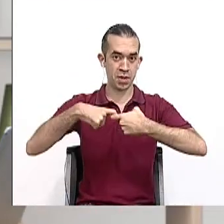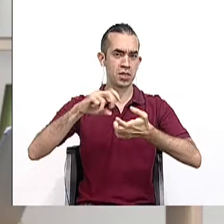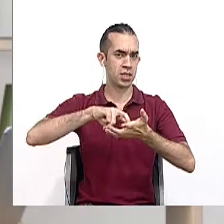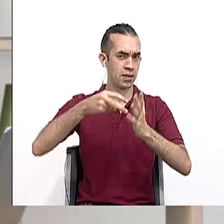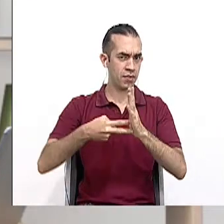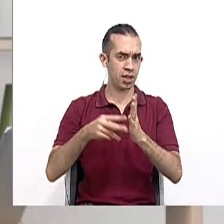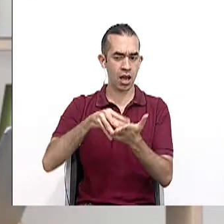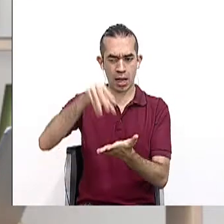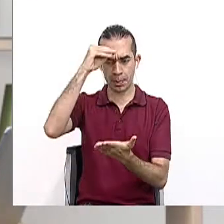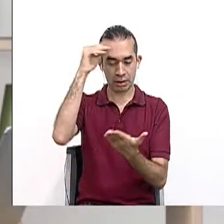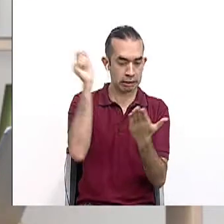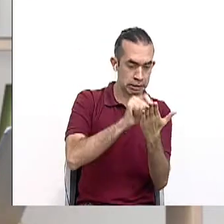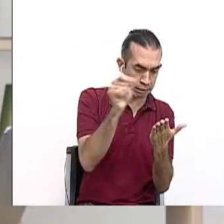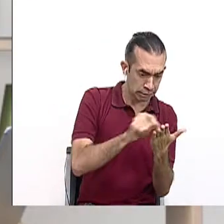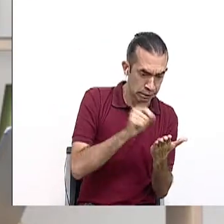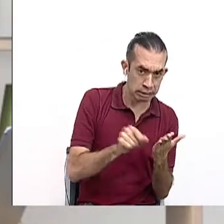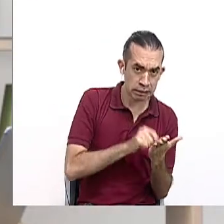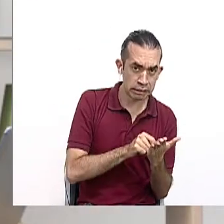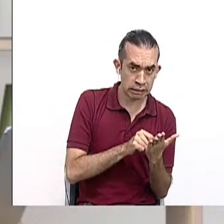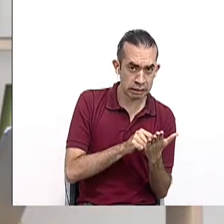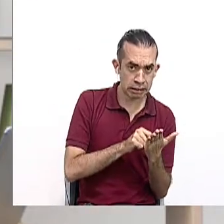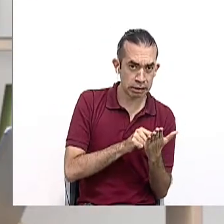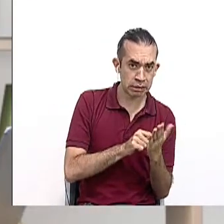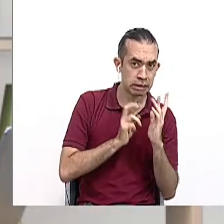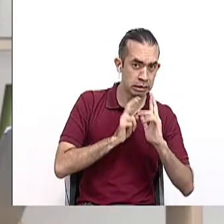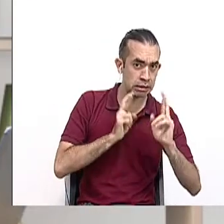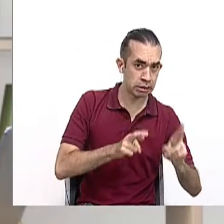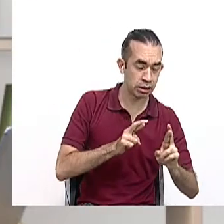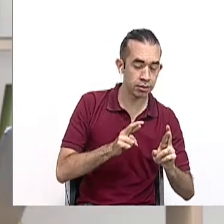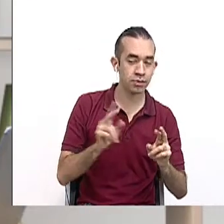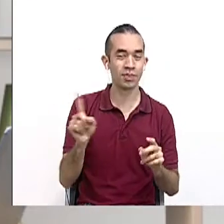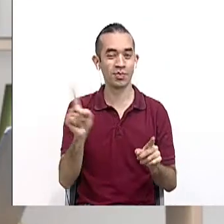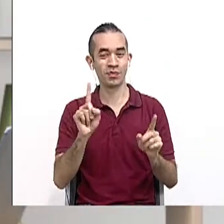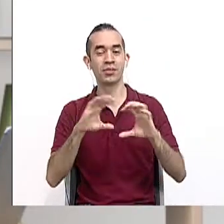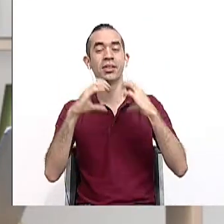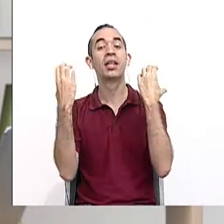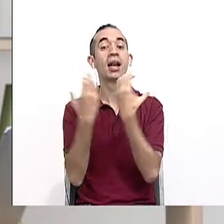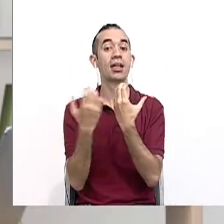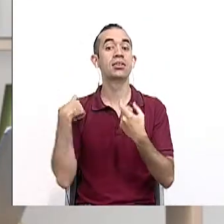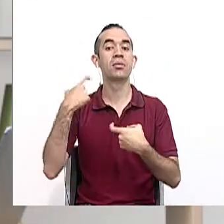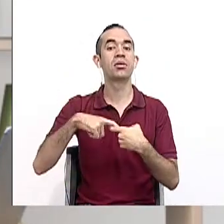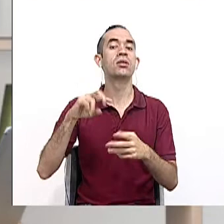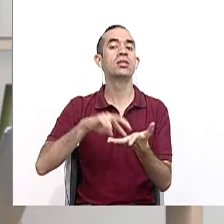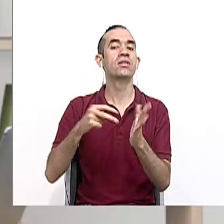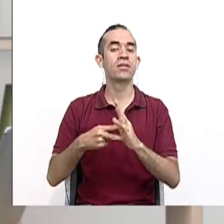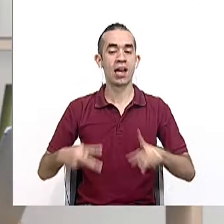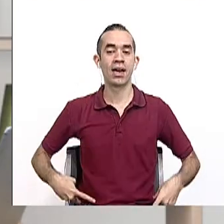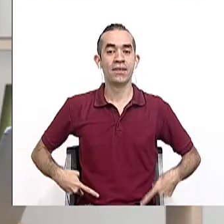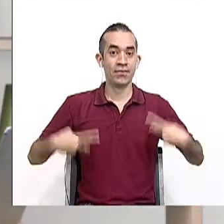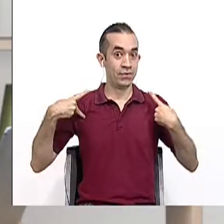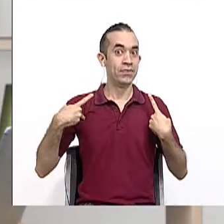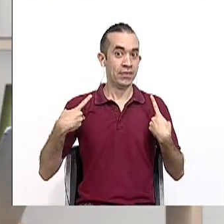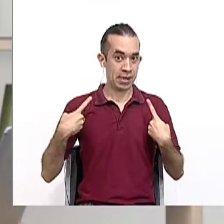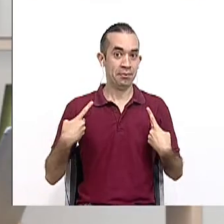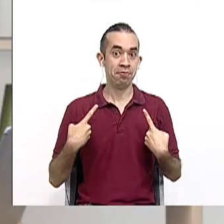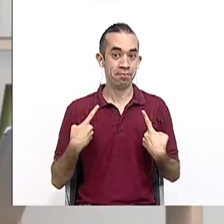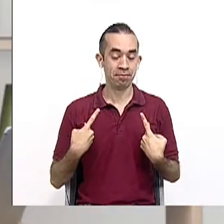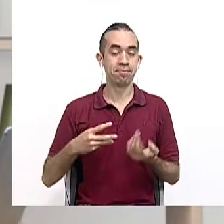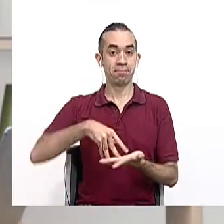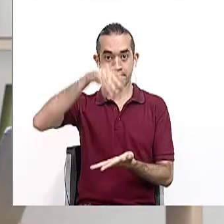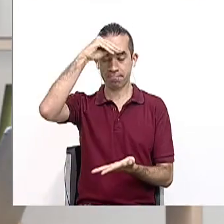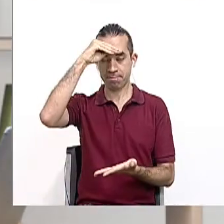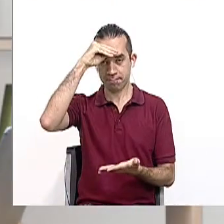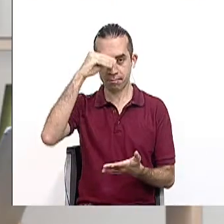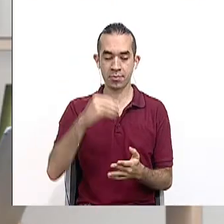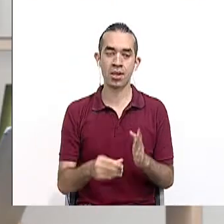guía. Cuando nosotros estamos en las clases de español, aprendemos para la vida, ¿sí? Porque desarrollamos nuestras